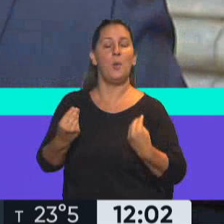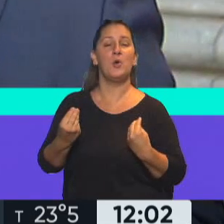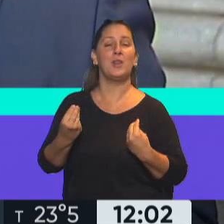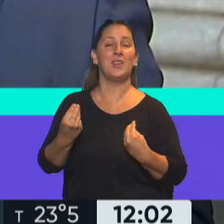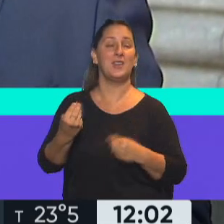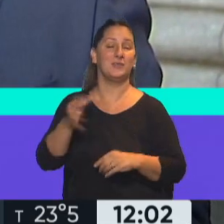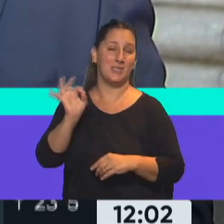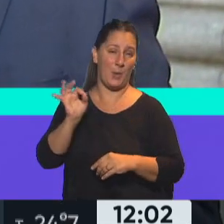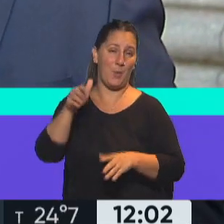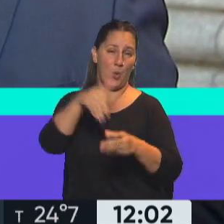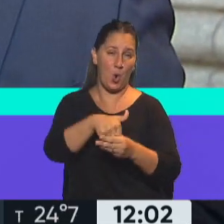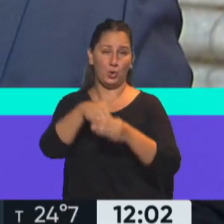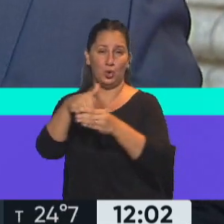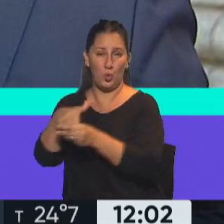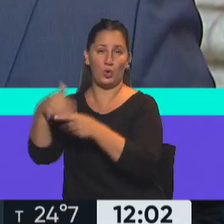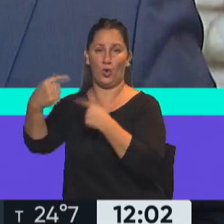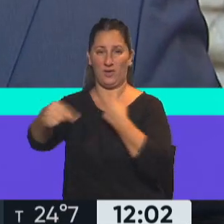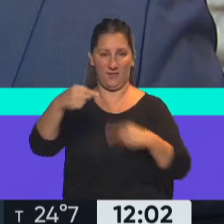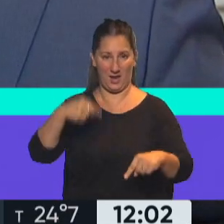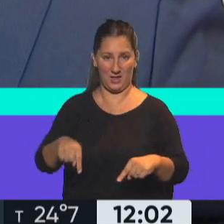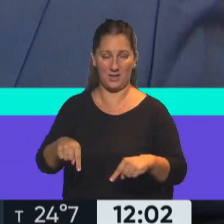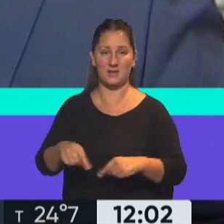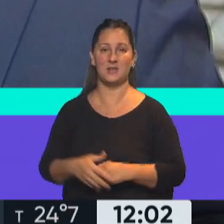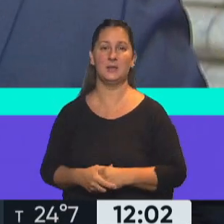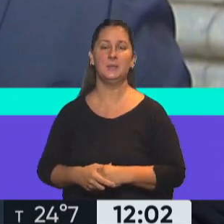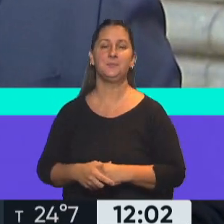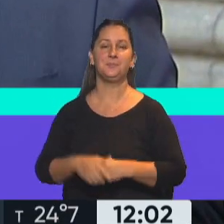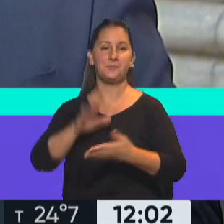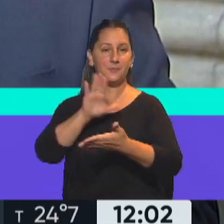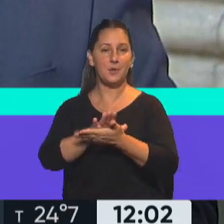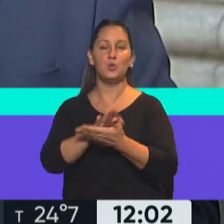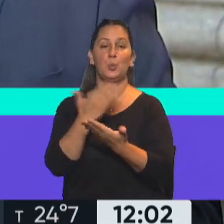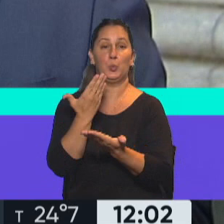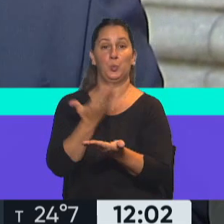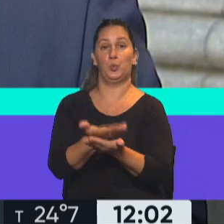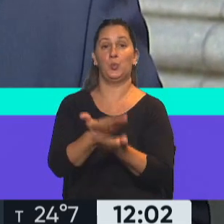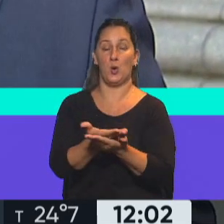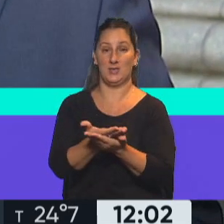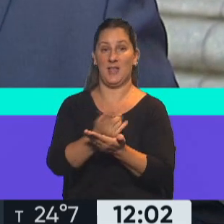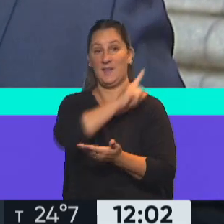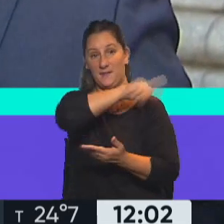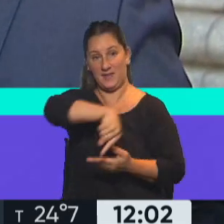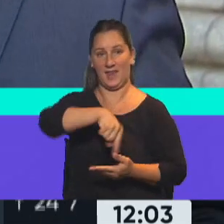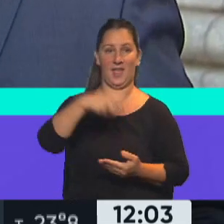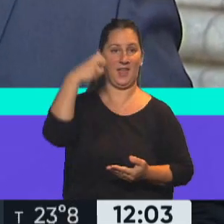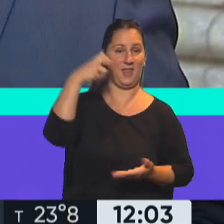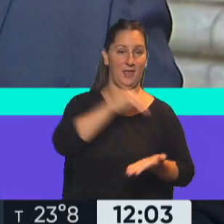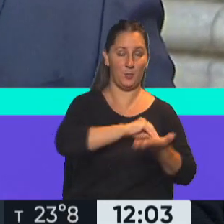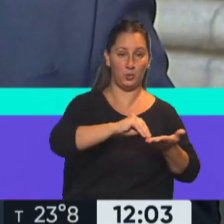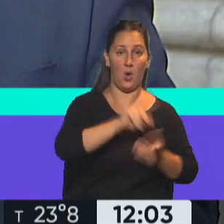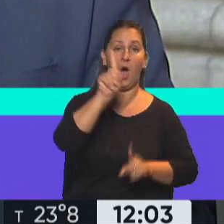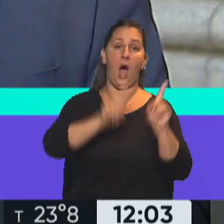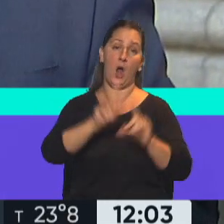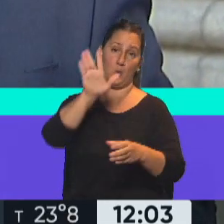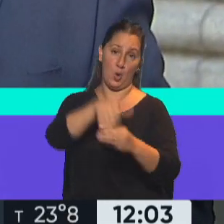esperan votos diferentes en lo que tiene que ver con la propuesta que viene de la Cámara de Diputados. Algunos votarán a